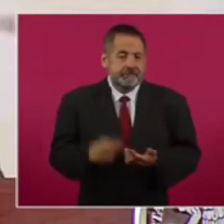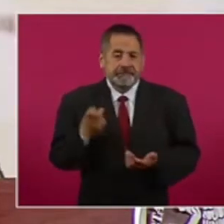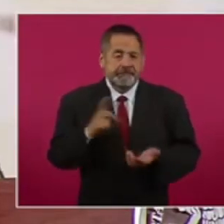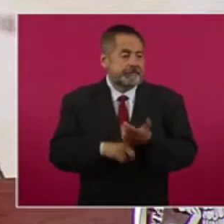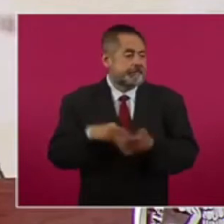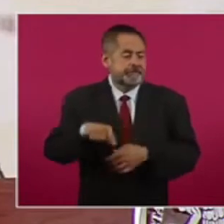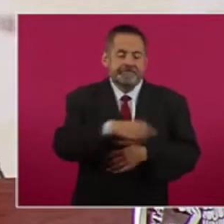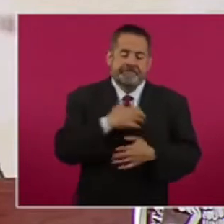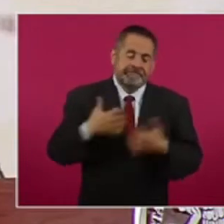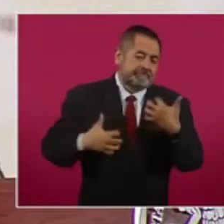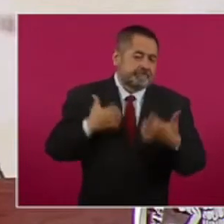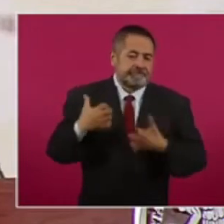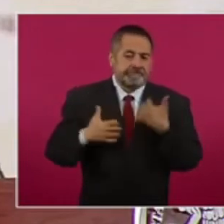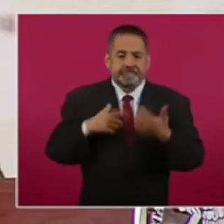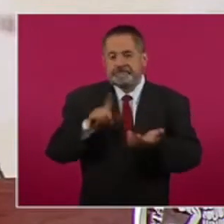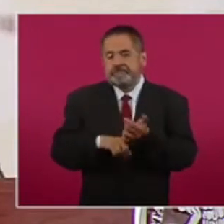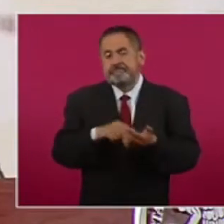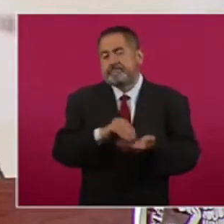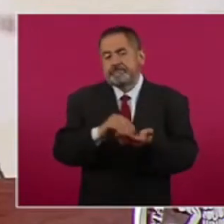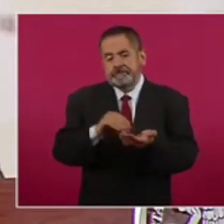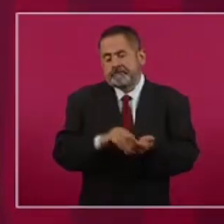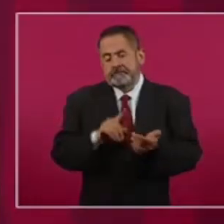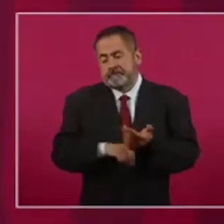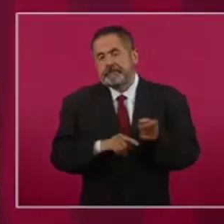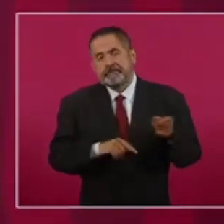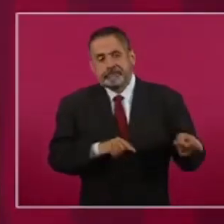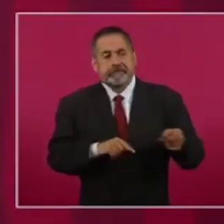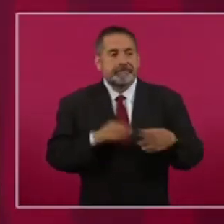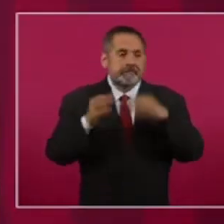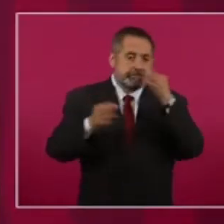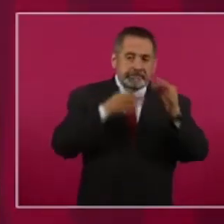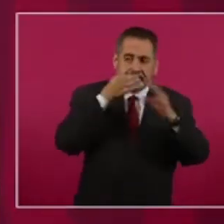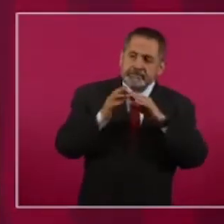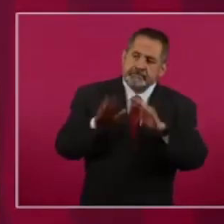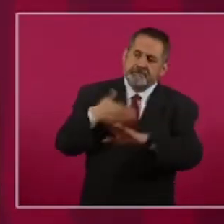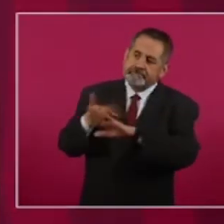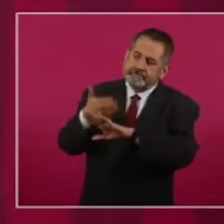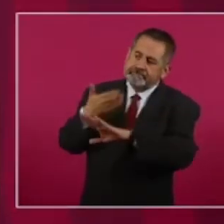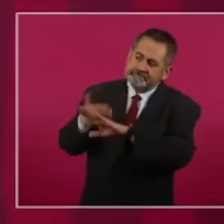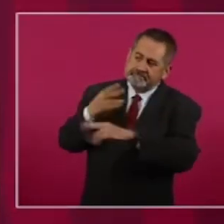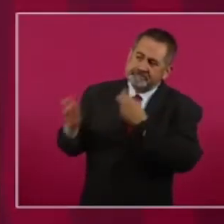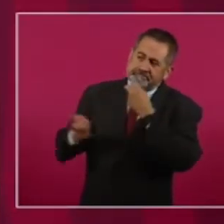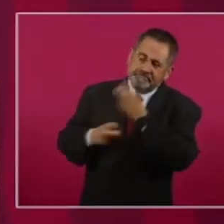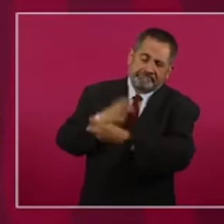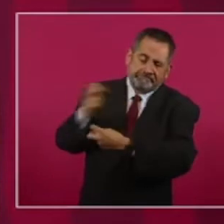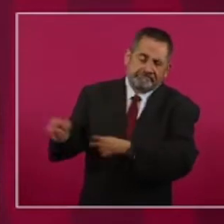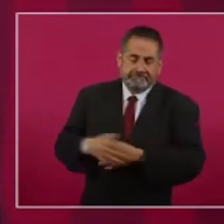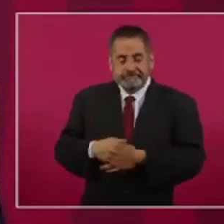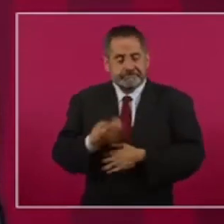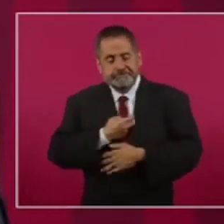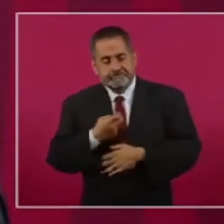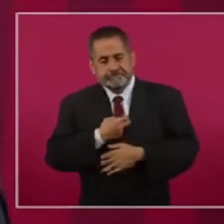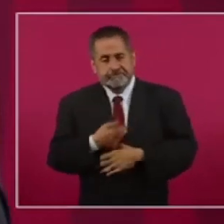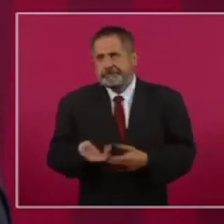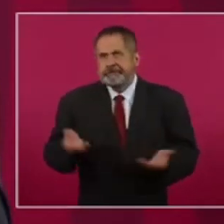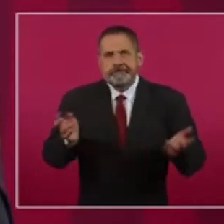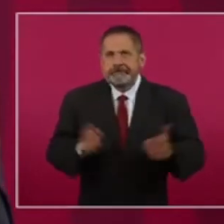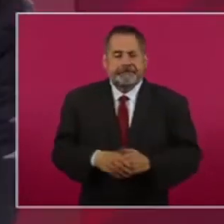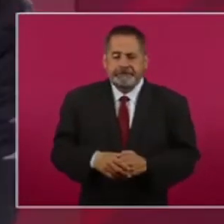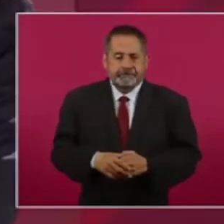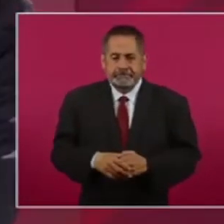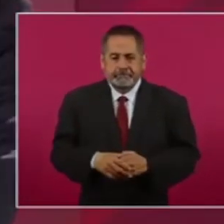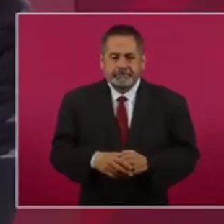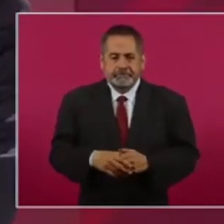y siguen con sus campañas, pero no se trata